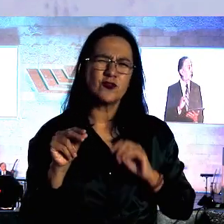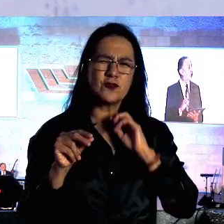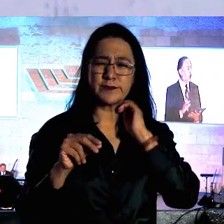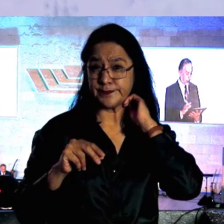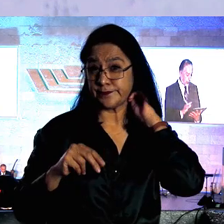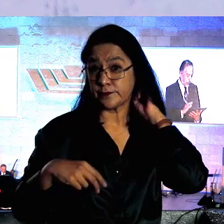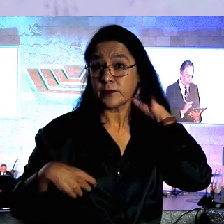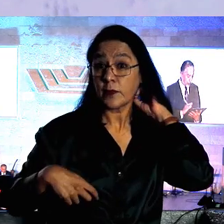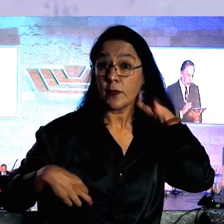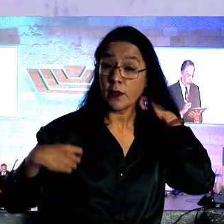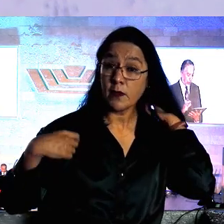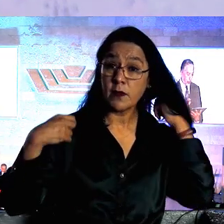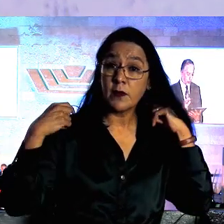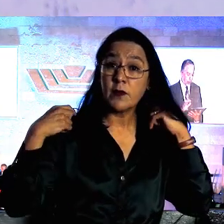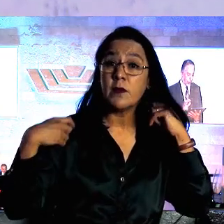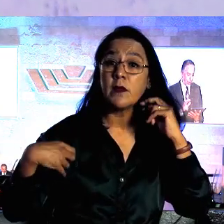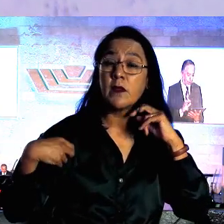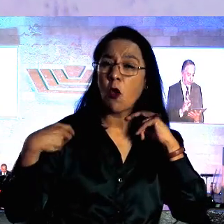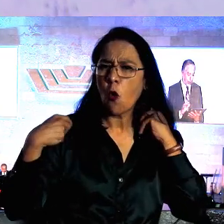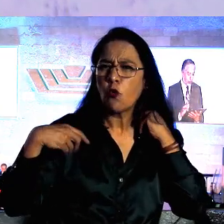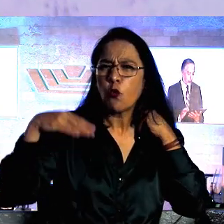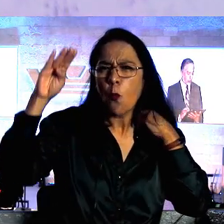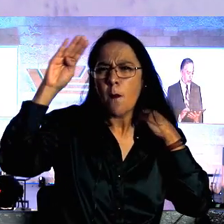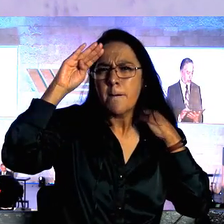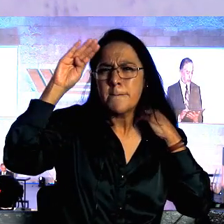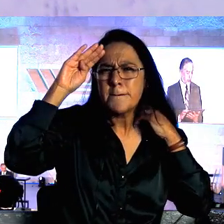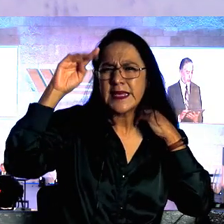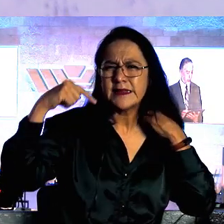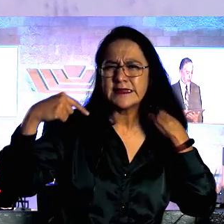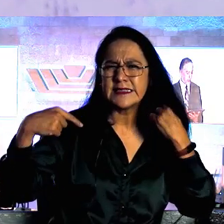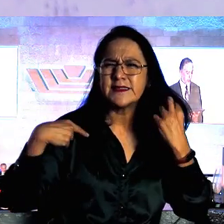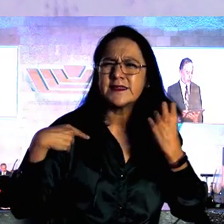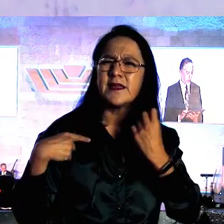entrado en tu mente pensamientos que te generan confusión?